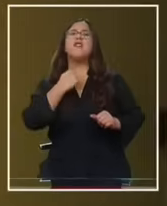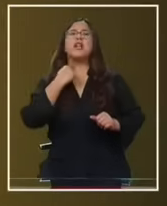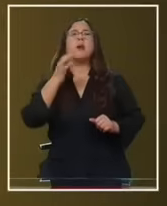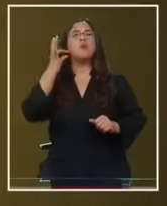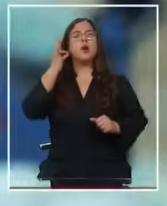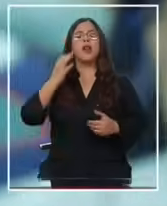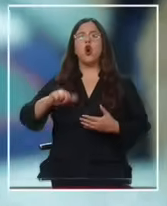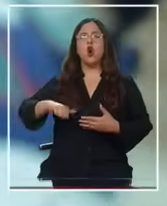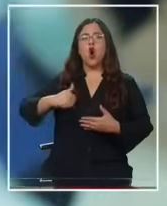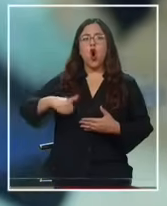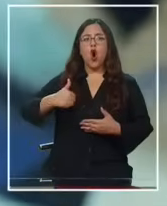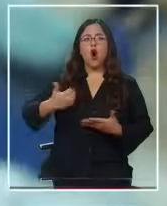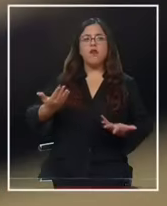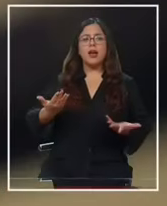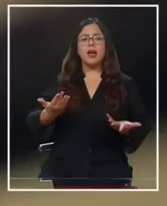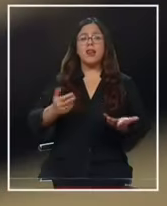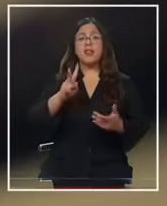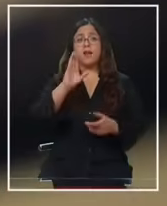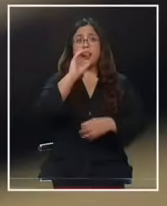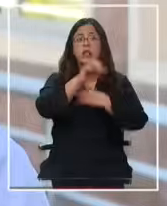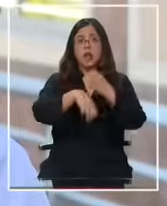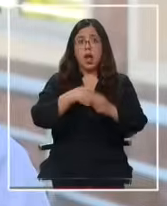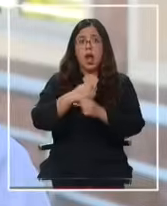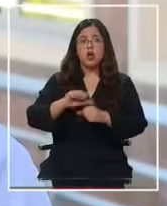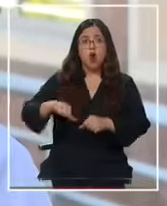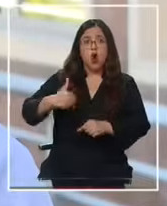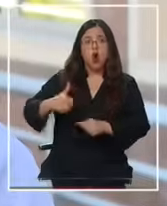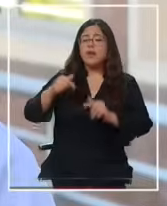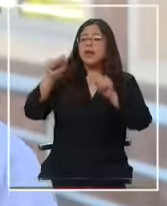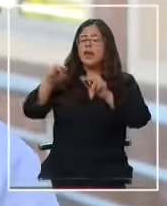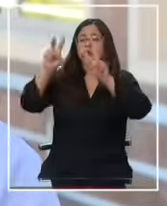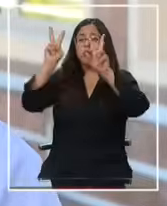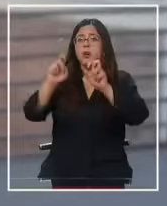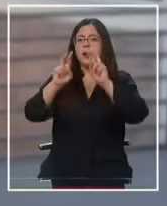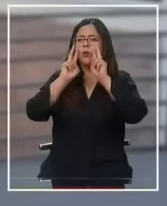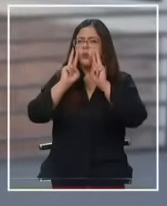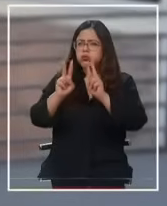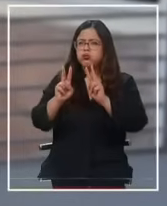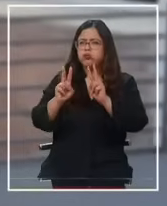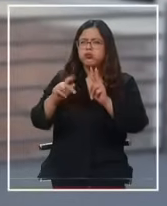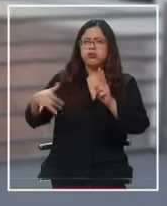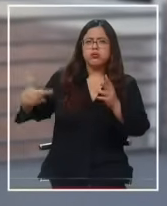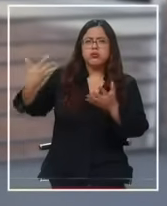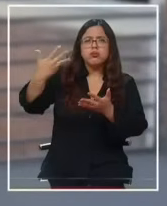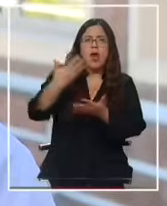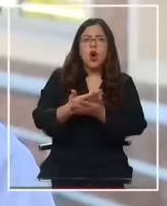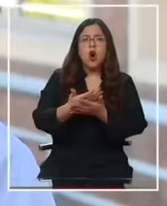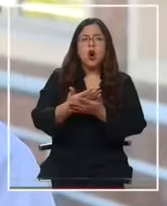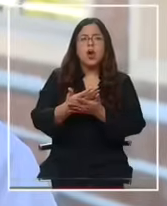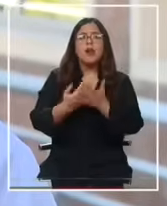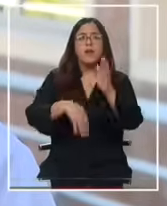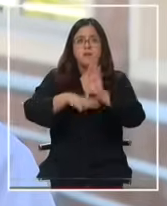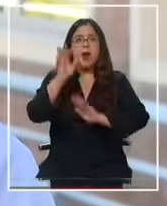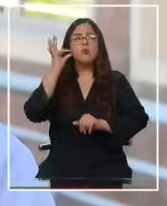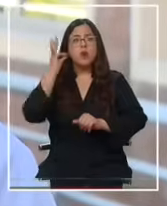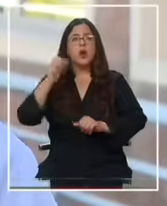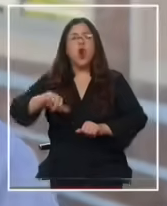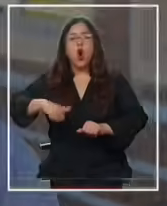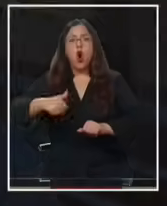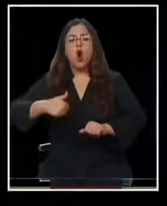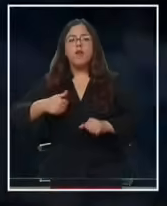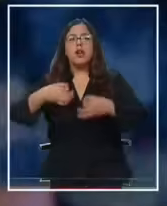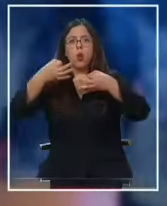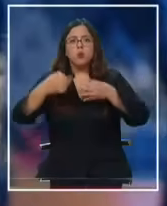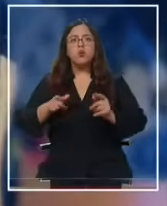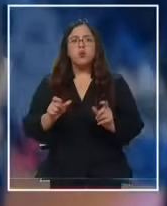a mujeres jóvenes, incluso de 20 años. Porque esto es una tendencia que hemos visto en los últimos años, de que más mujeres jóvenes presentan